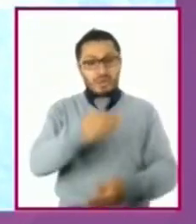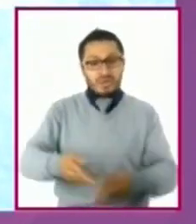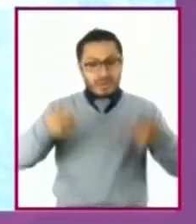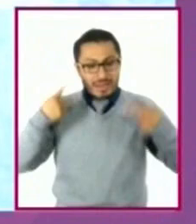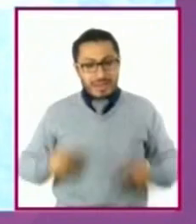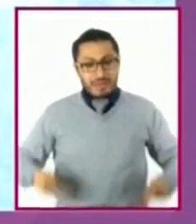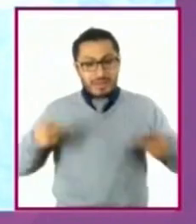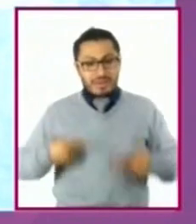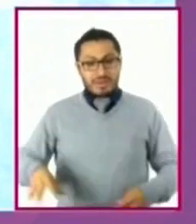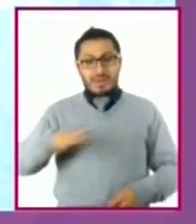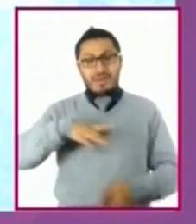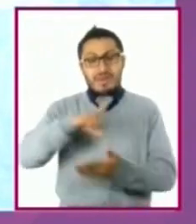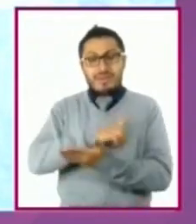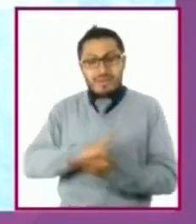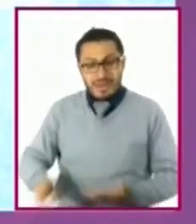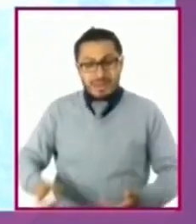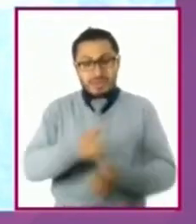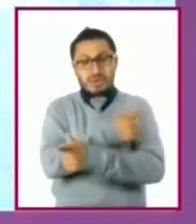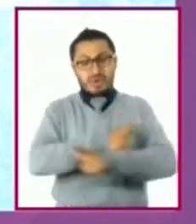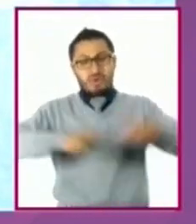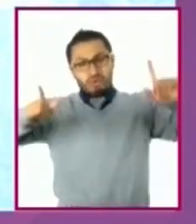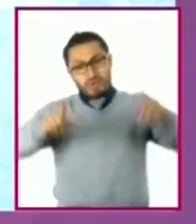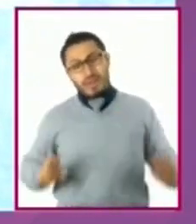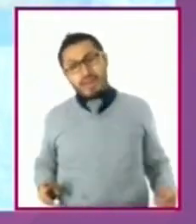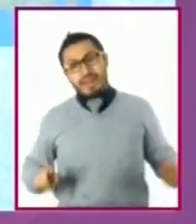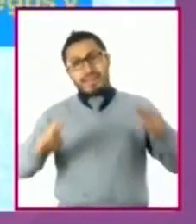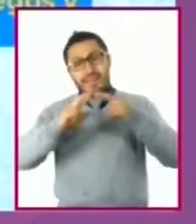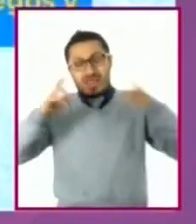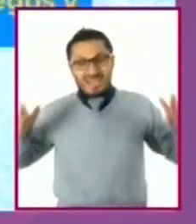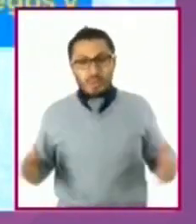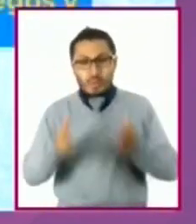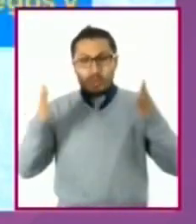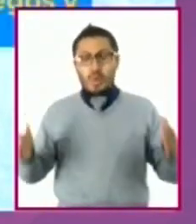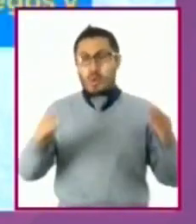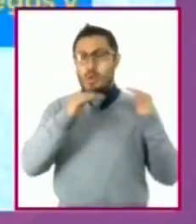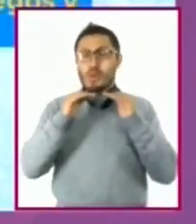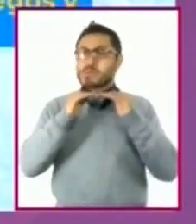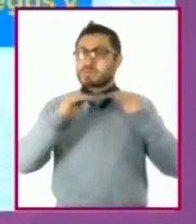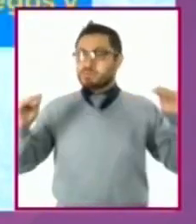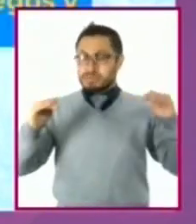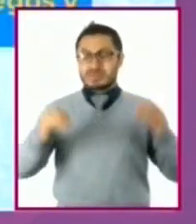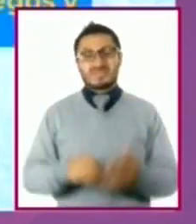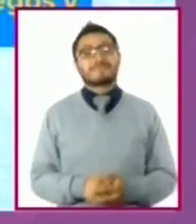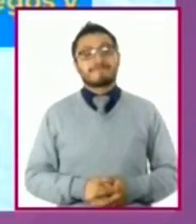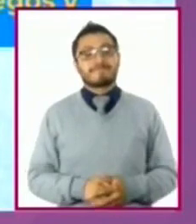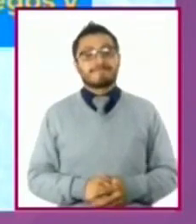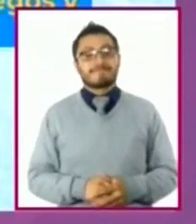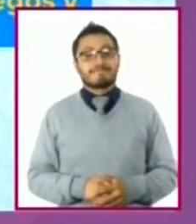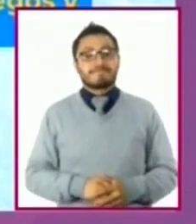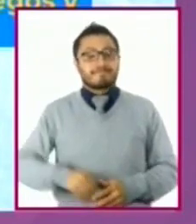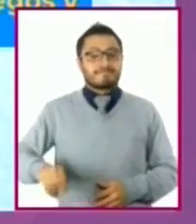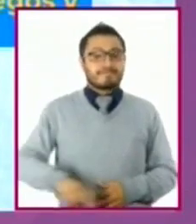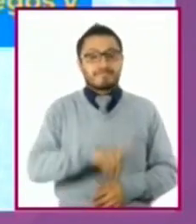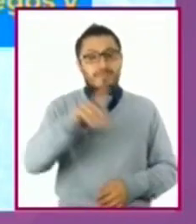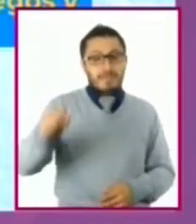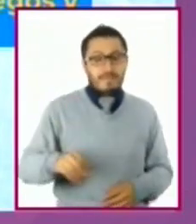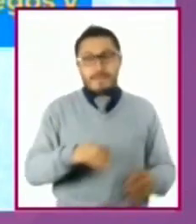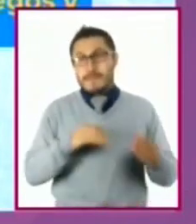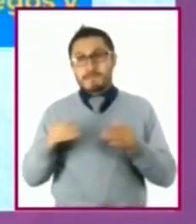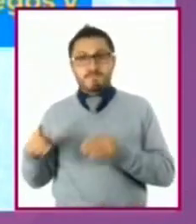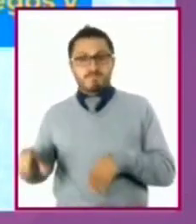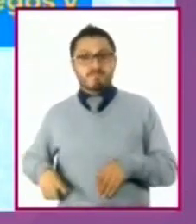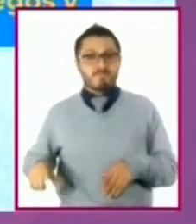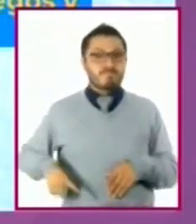personas tenían derecho a profesar su religión y promovió la igualdad racial. Más adelante, las